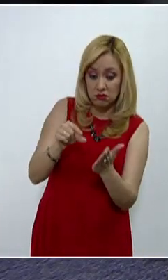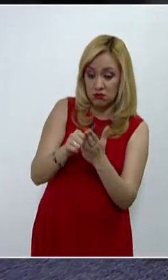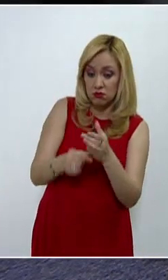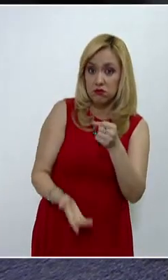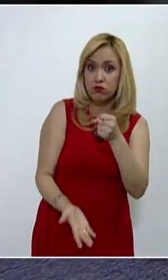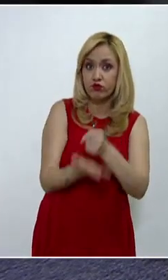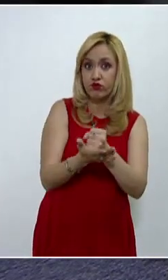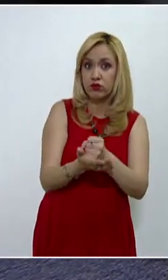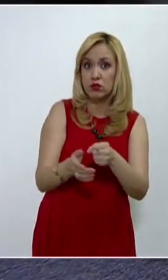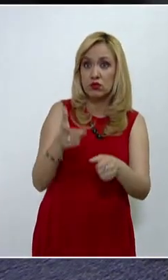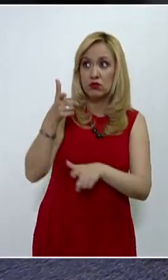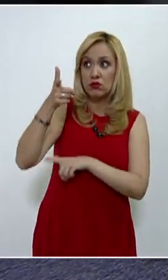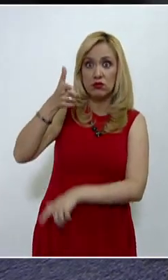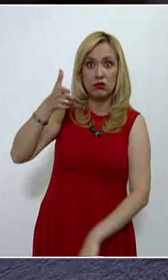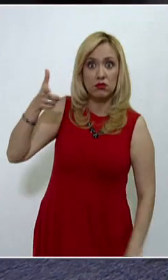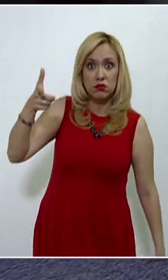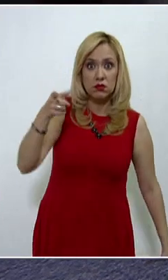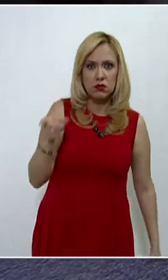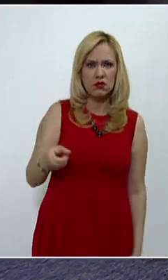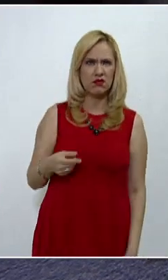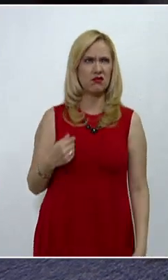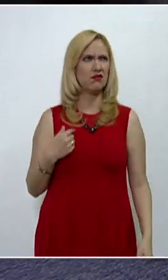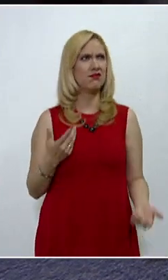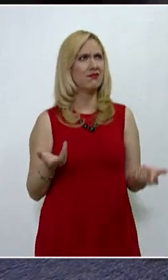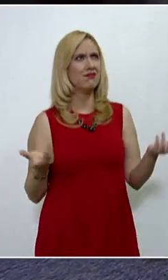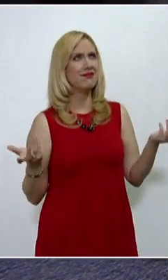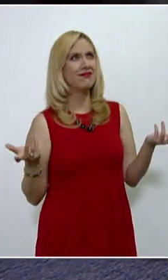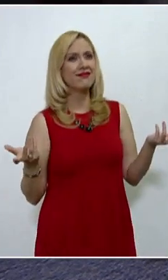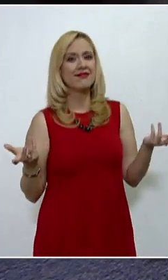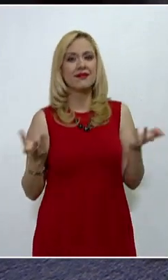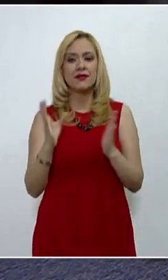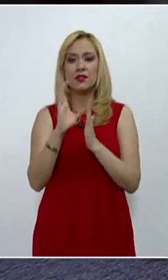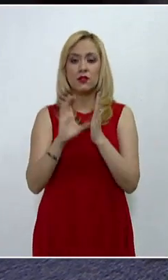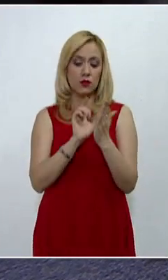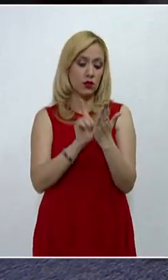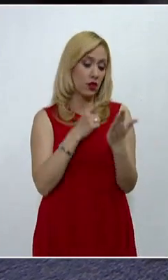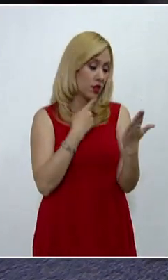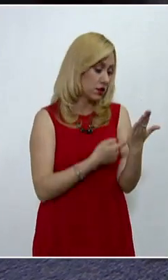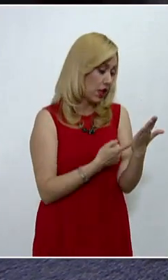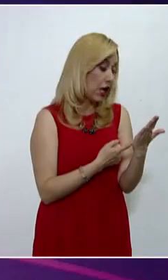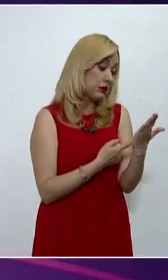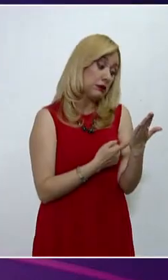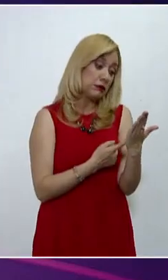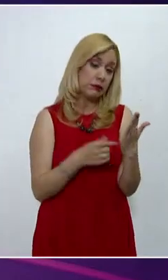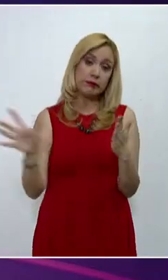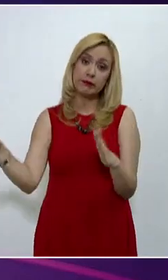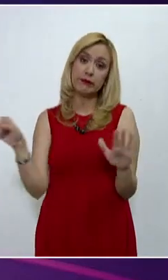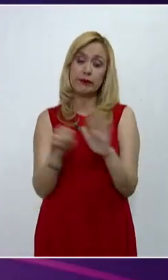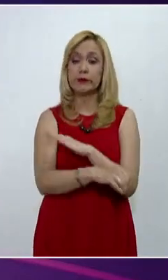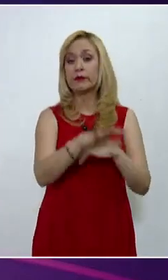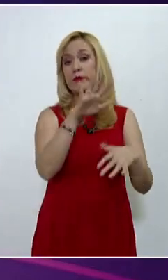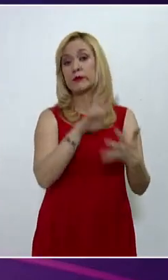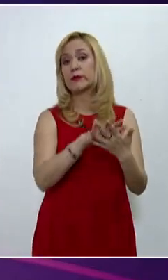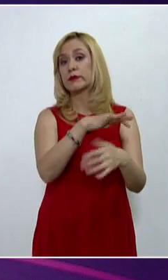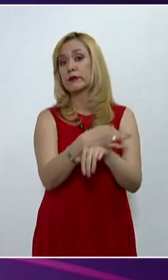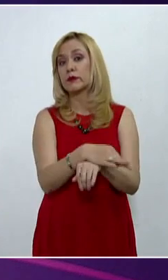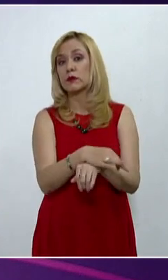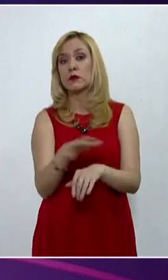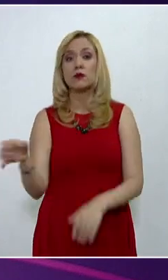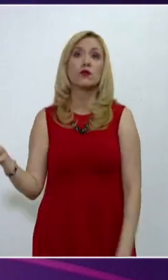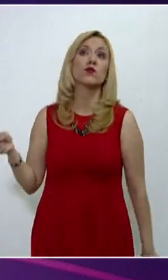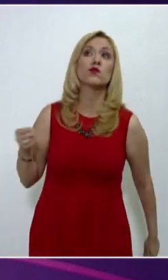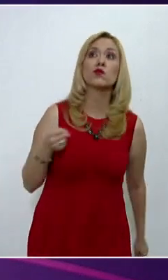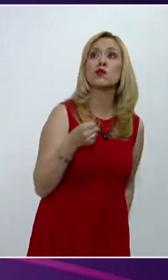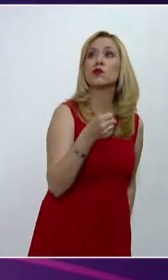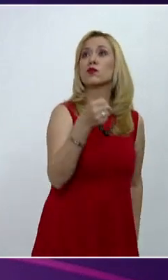cartuchos para armas de uso exclusivo. Y según la ley y la Constitución, al parecer eso podría ser prisión preventiva oficiosa. Entonces lo llevan al centro de